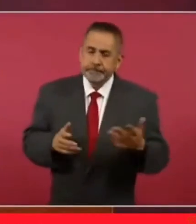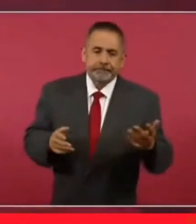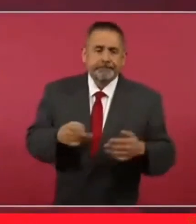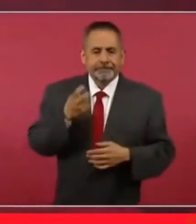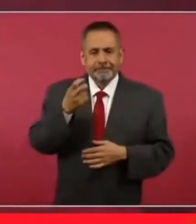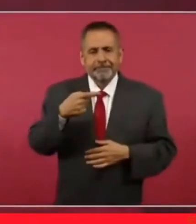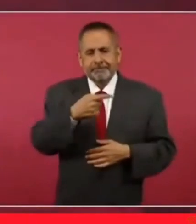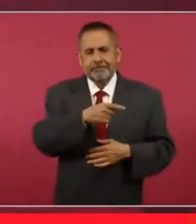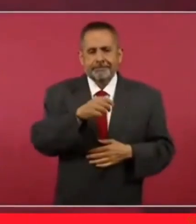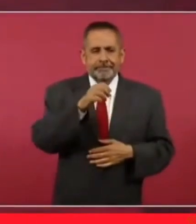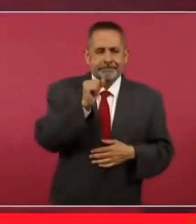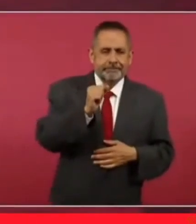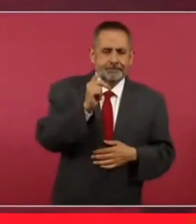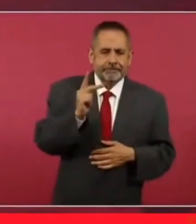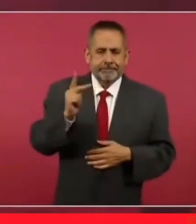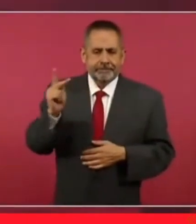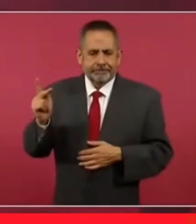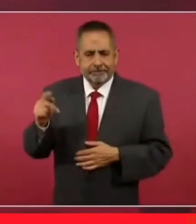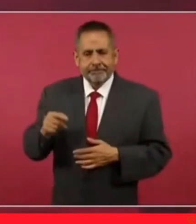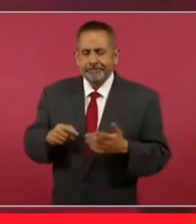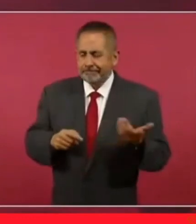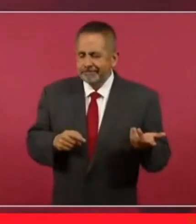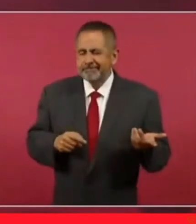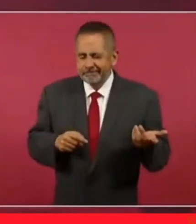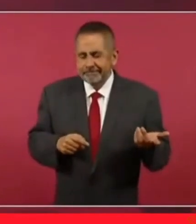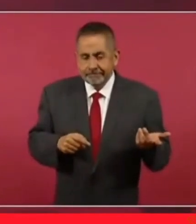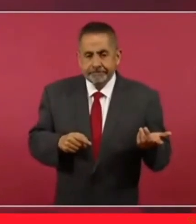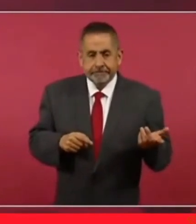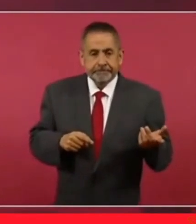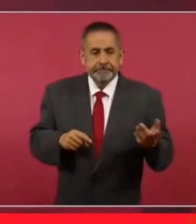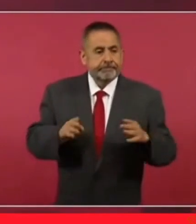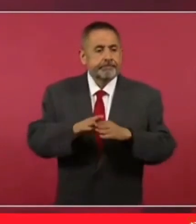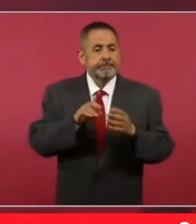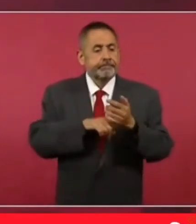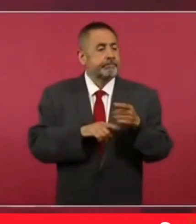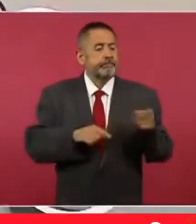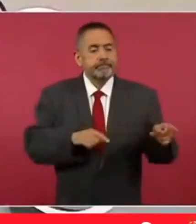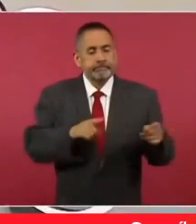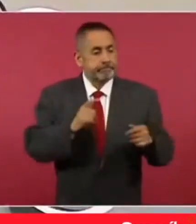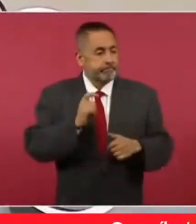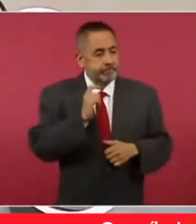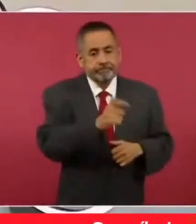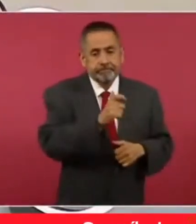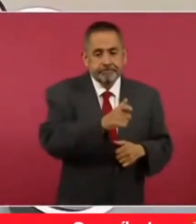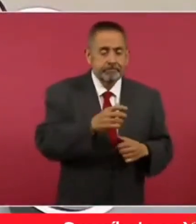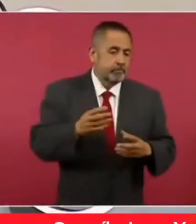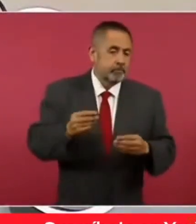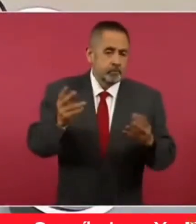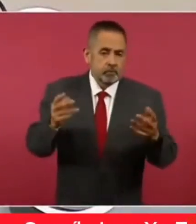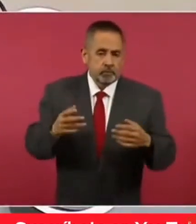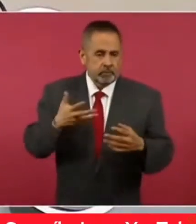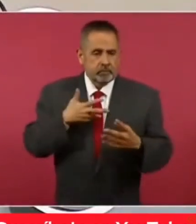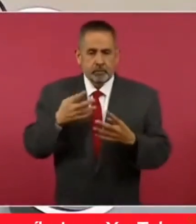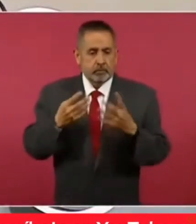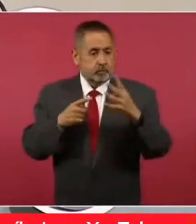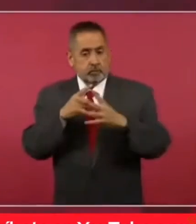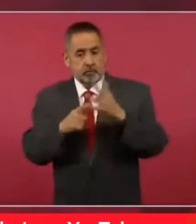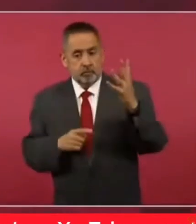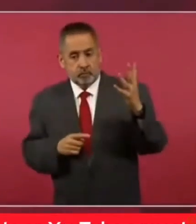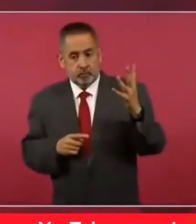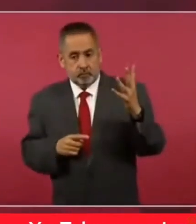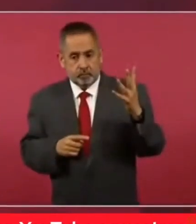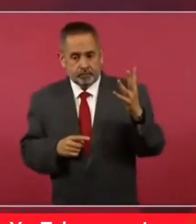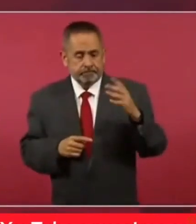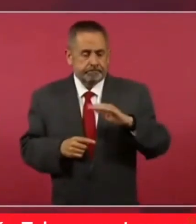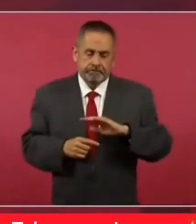denominadas APPs, que por las cuales se pagan muchos. Actualmente son 4 y pues